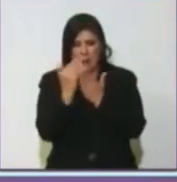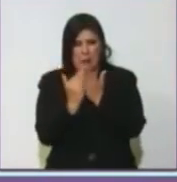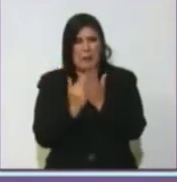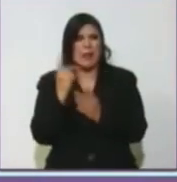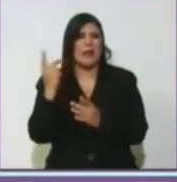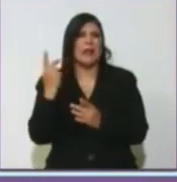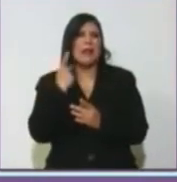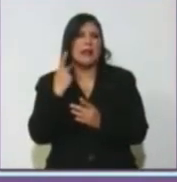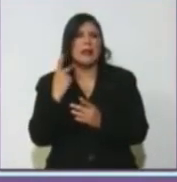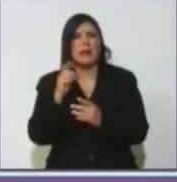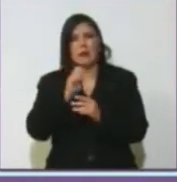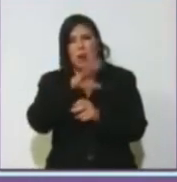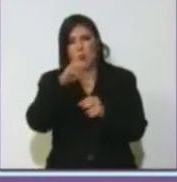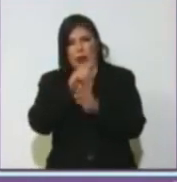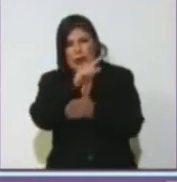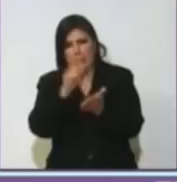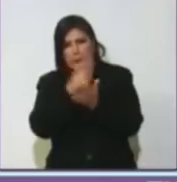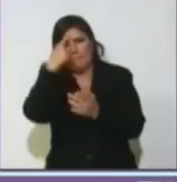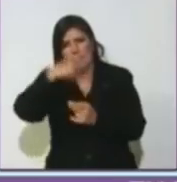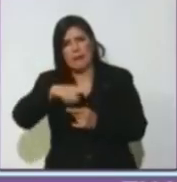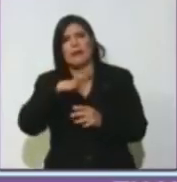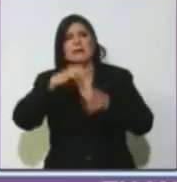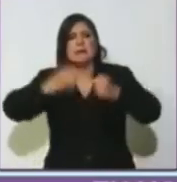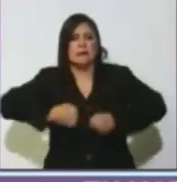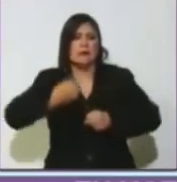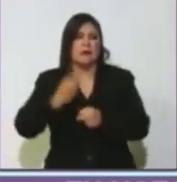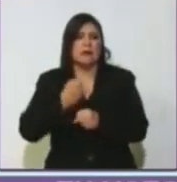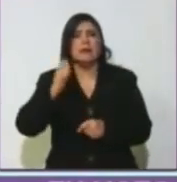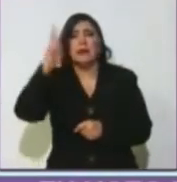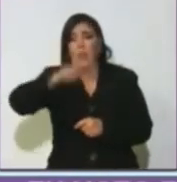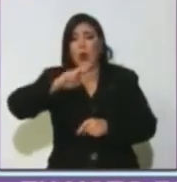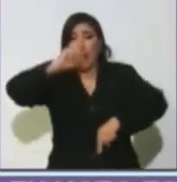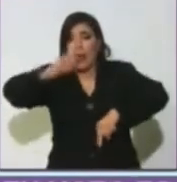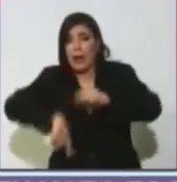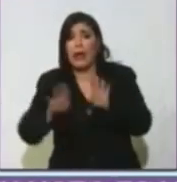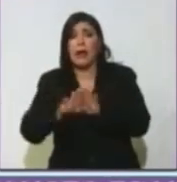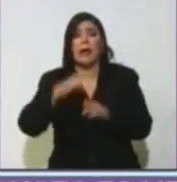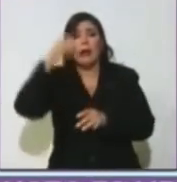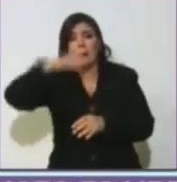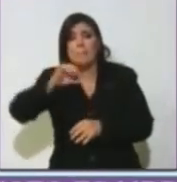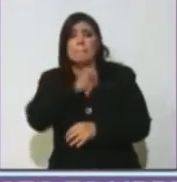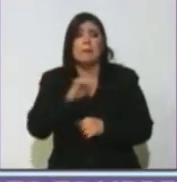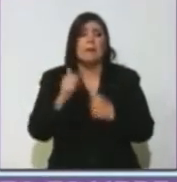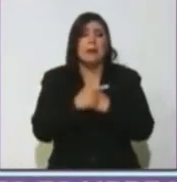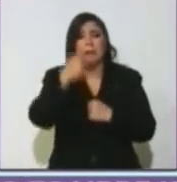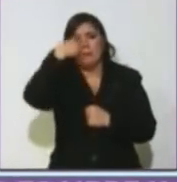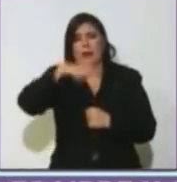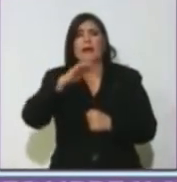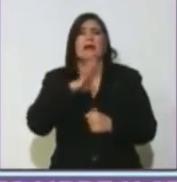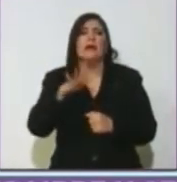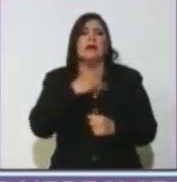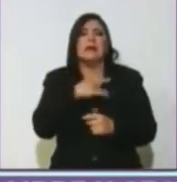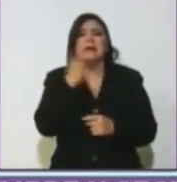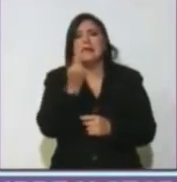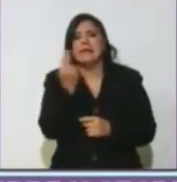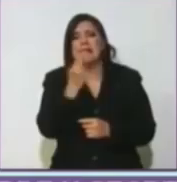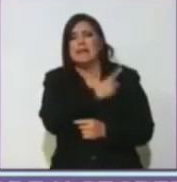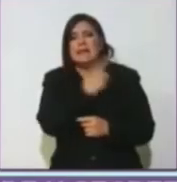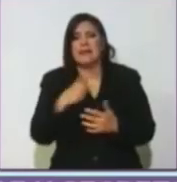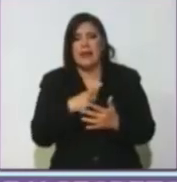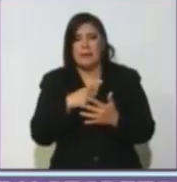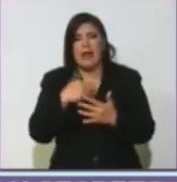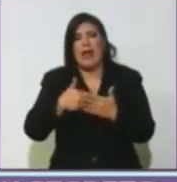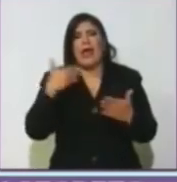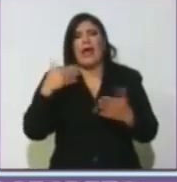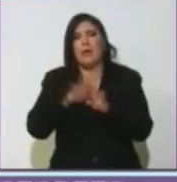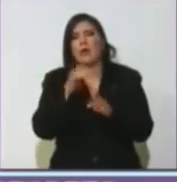seguridad no solamente vamos a combatir el crimen y la delincuencia en el transporte público sino necesitamos una política de prevención